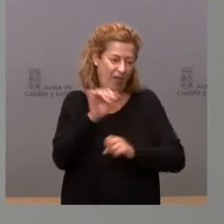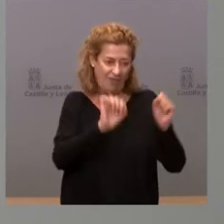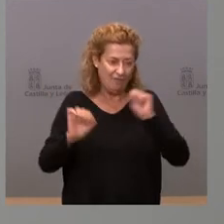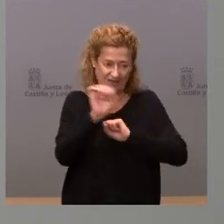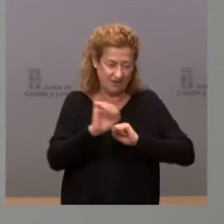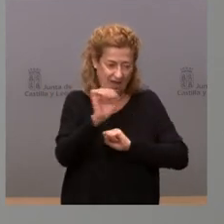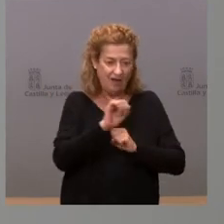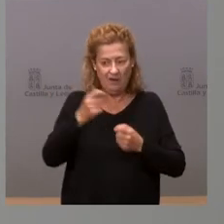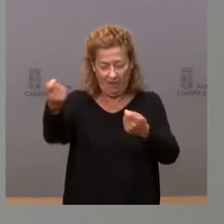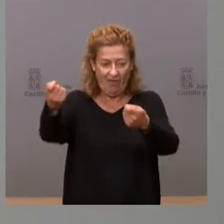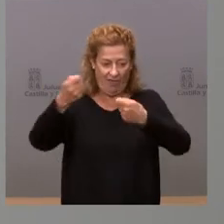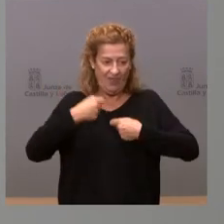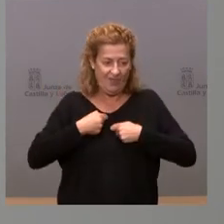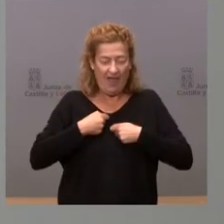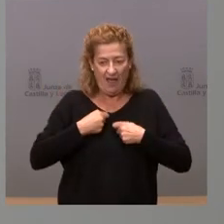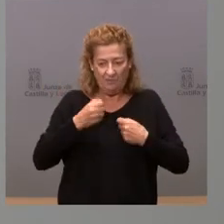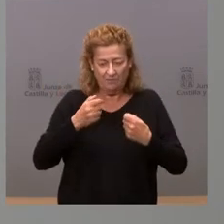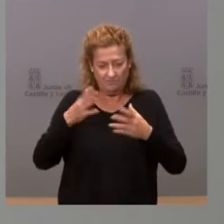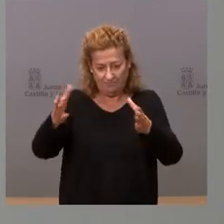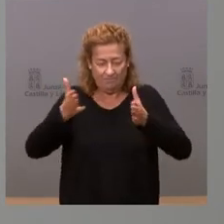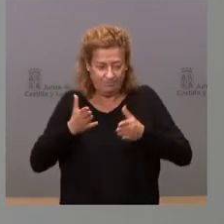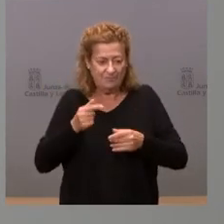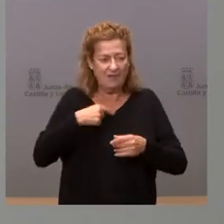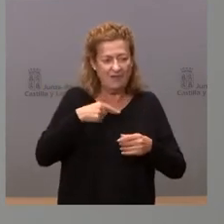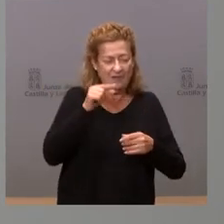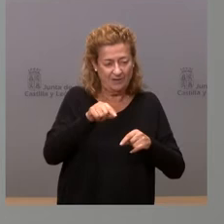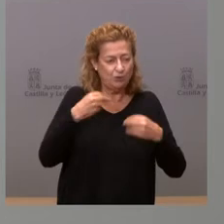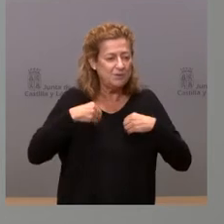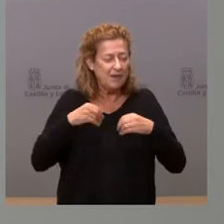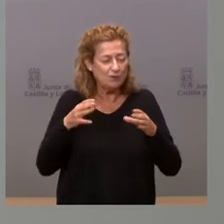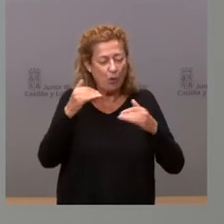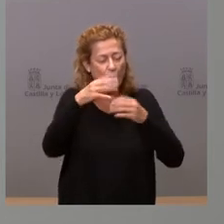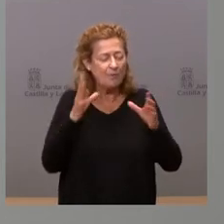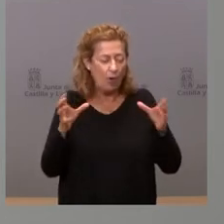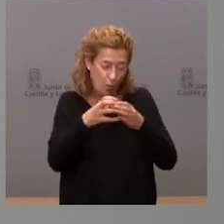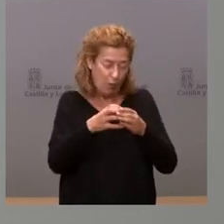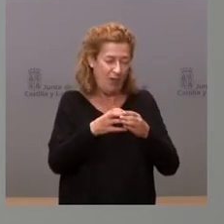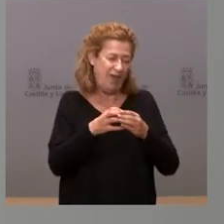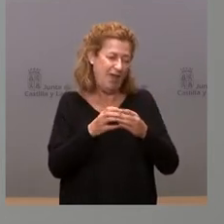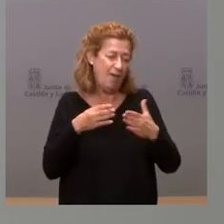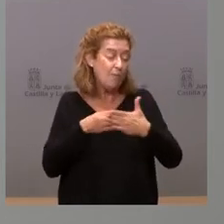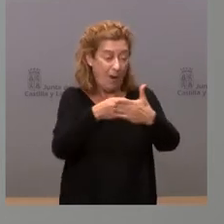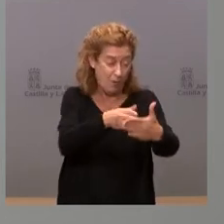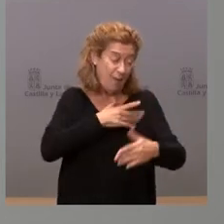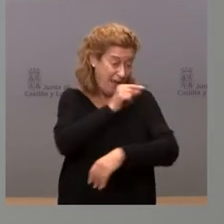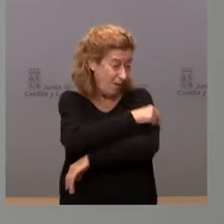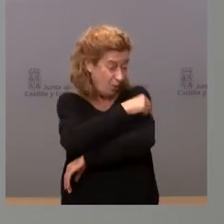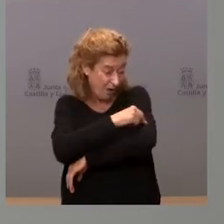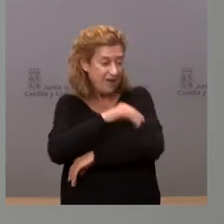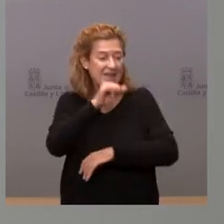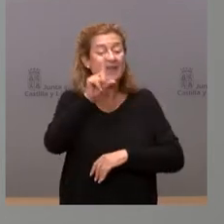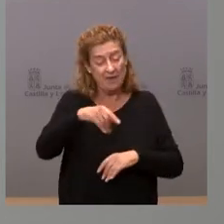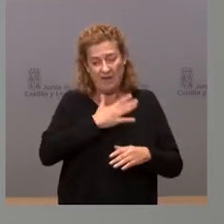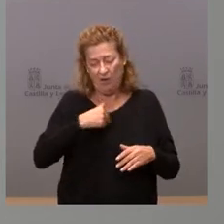el envío de la puesta a nuestra disposición de estos de estos de unidades móviles de vacunación y por supuesto como siempre quiero